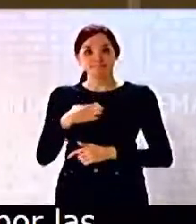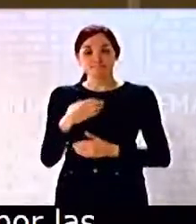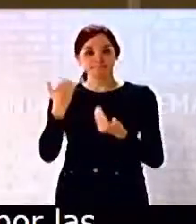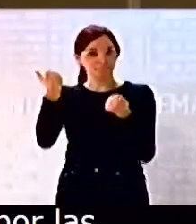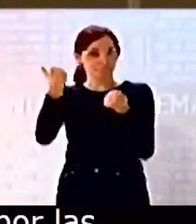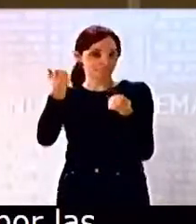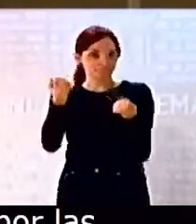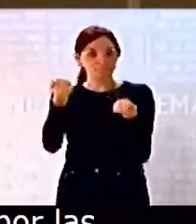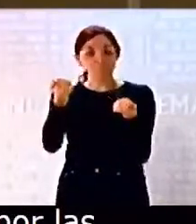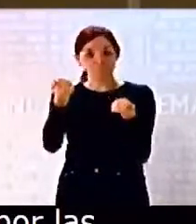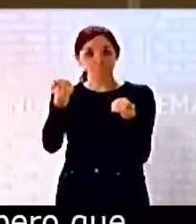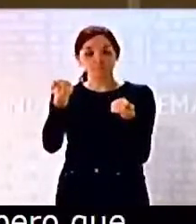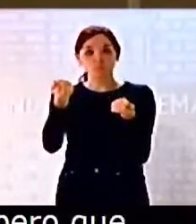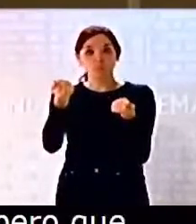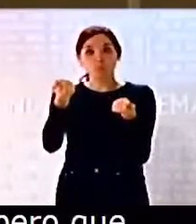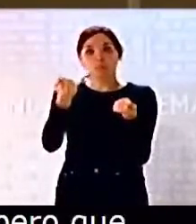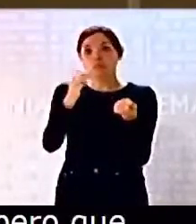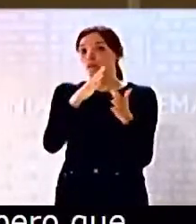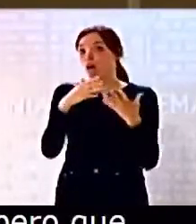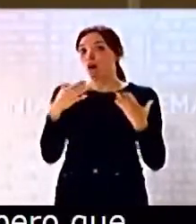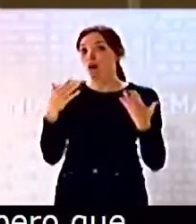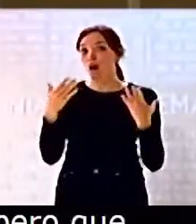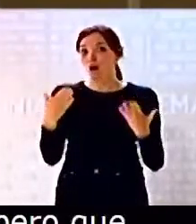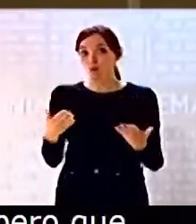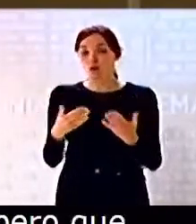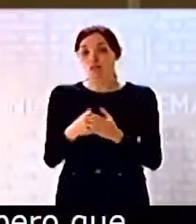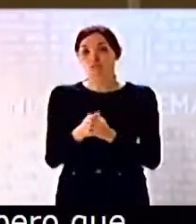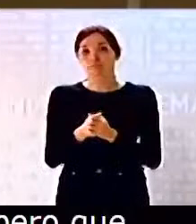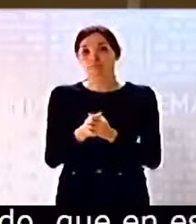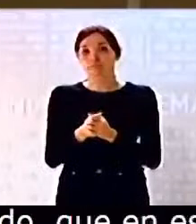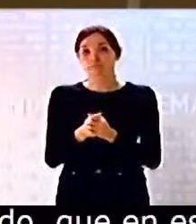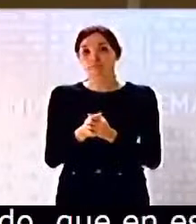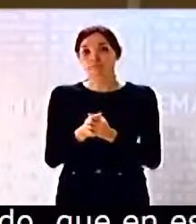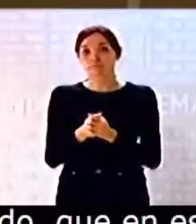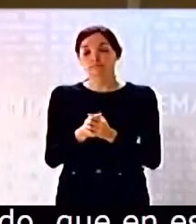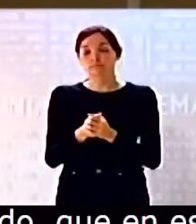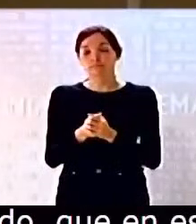ser querido que en este momento no está con nosotros